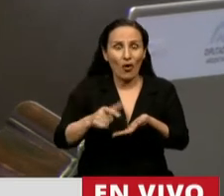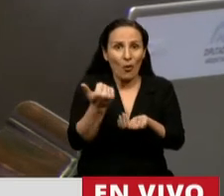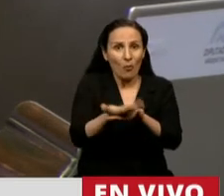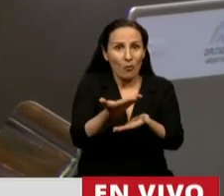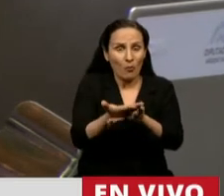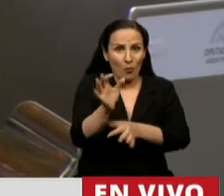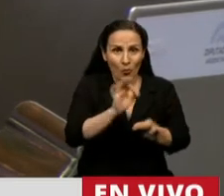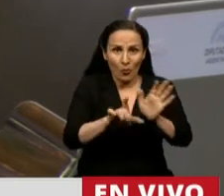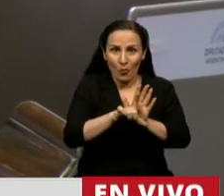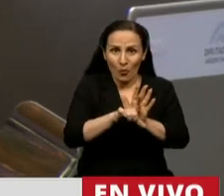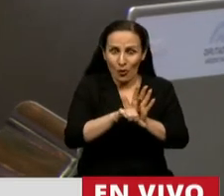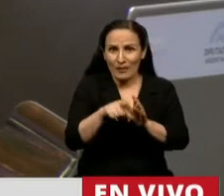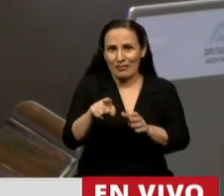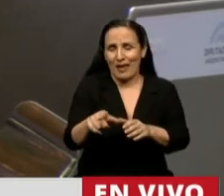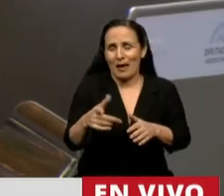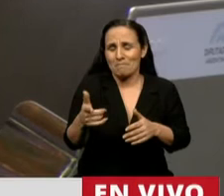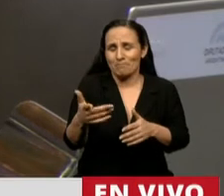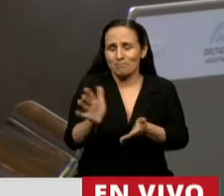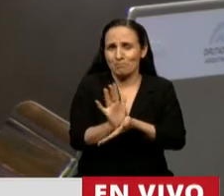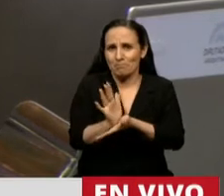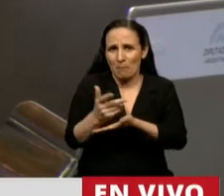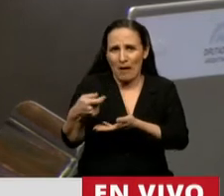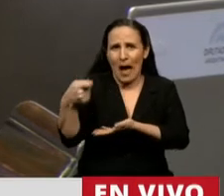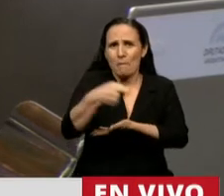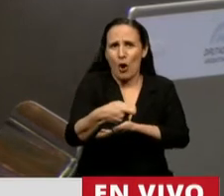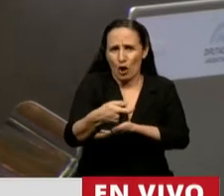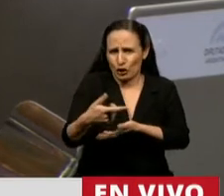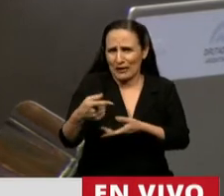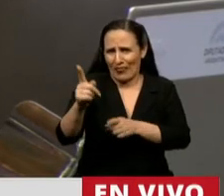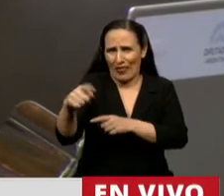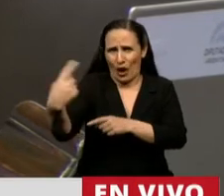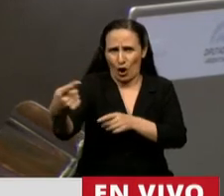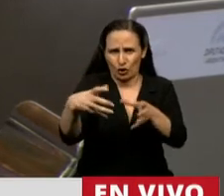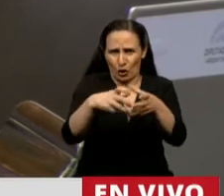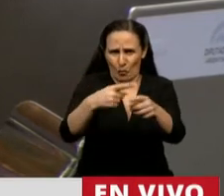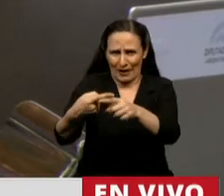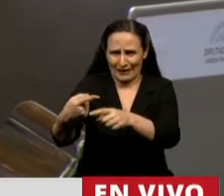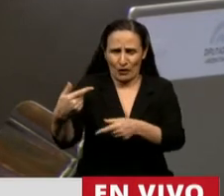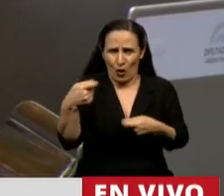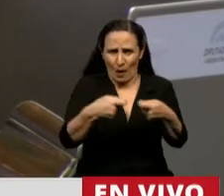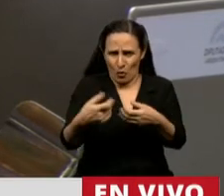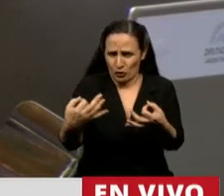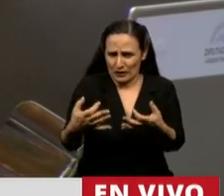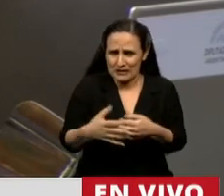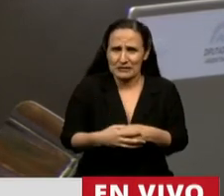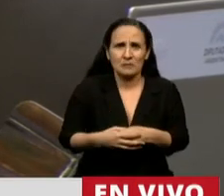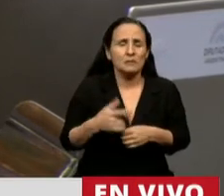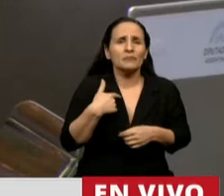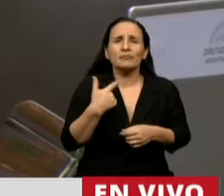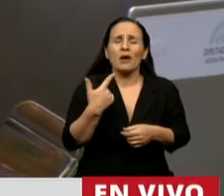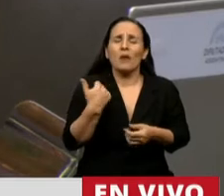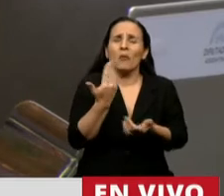iniciativa, que como digo, con un aporte que agradezco de algunos legisladores de otros bloques, es un diputado del